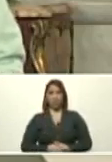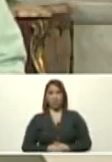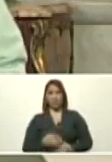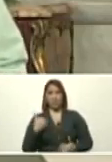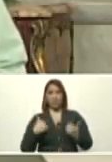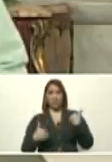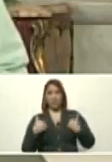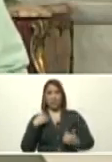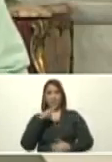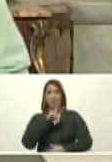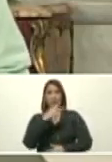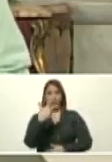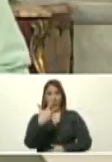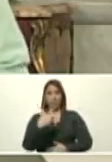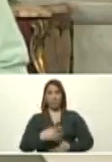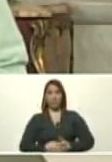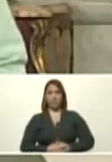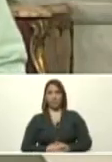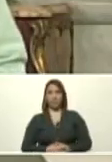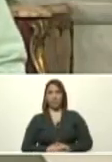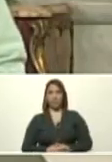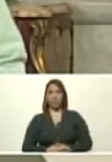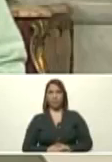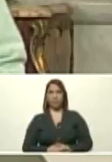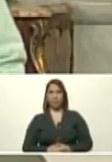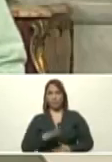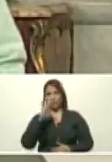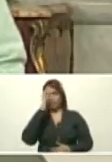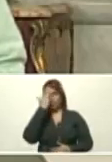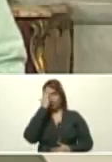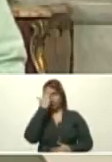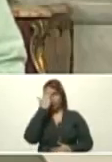miércoles 23 de febrero,